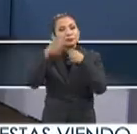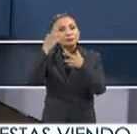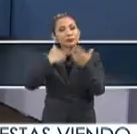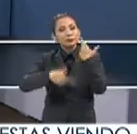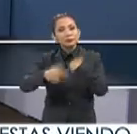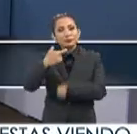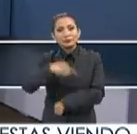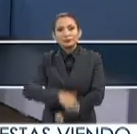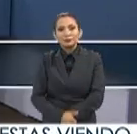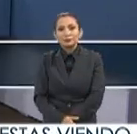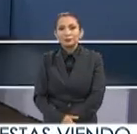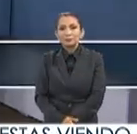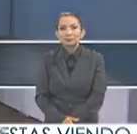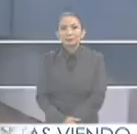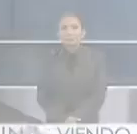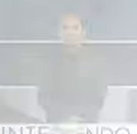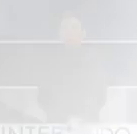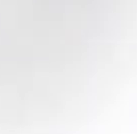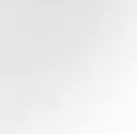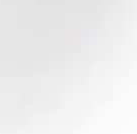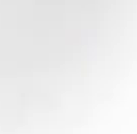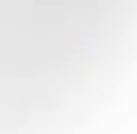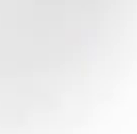pausa, regresamos.